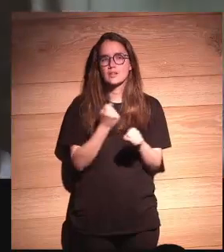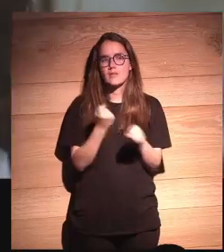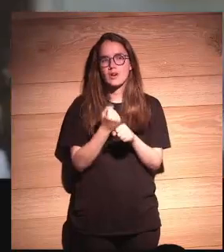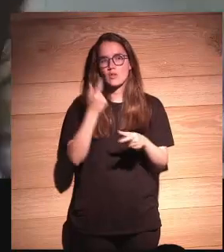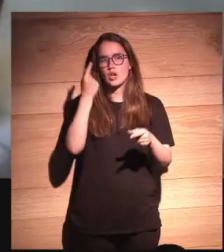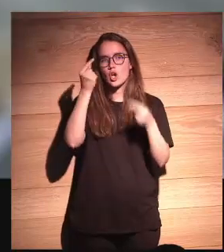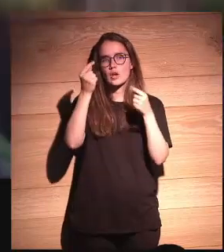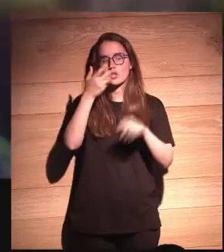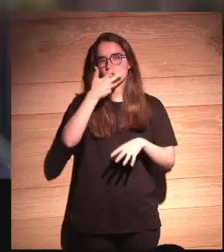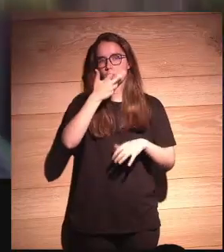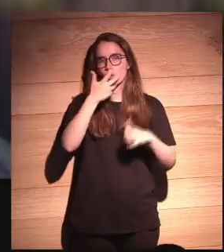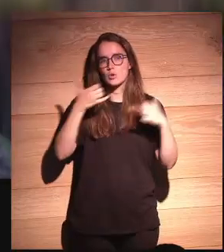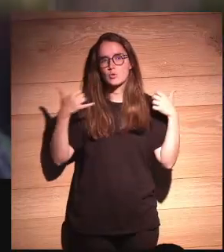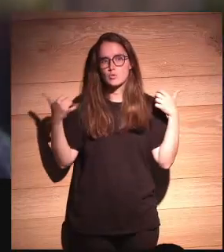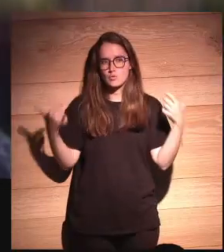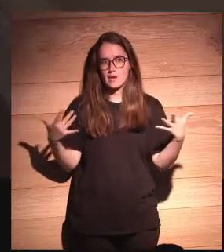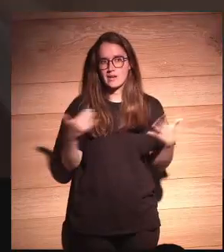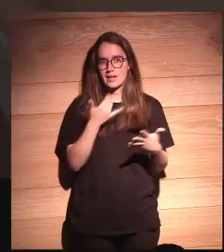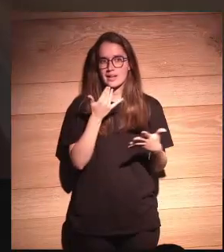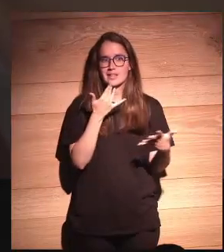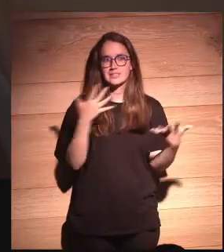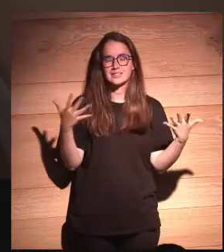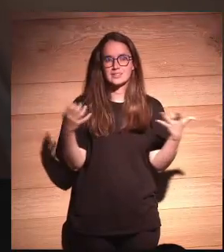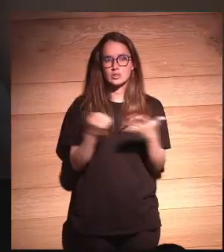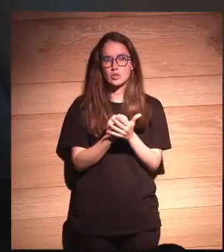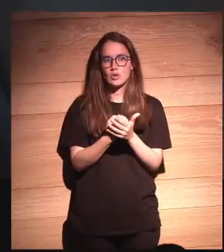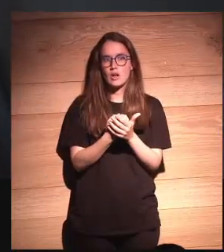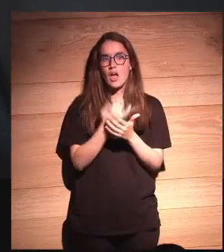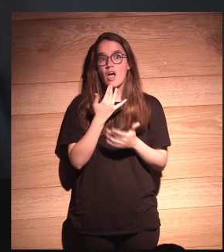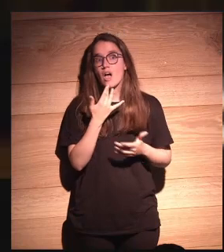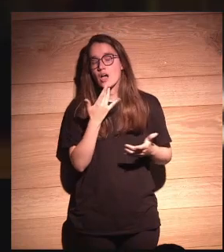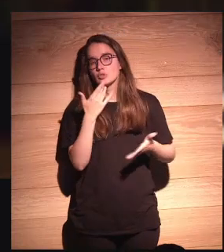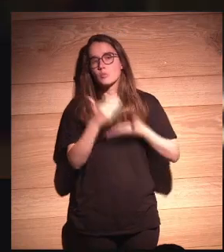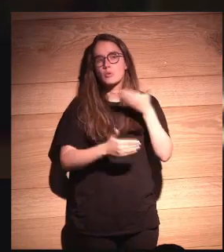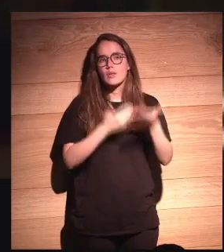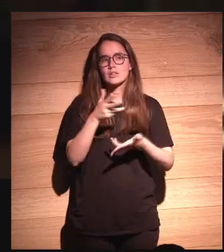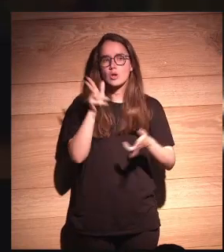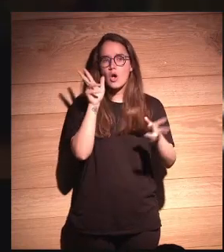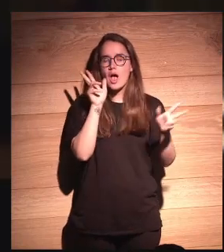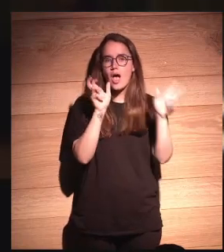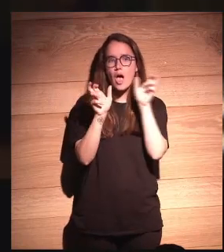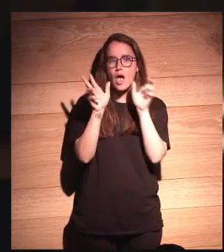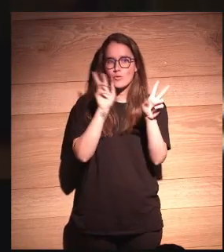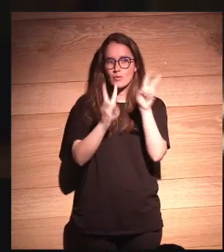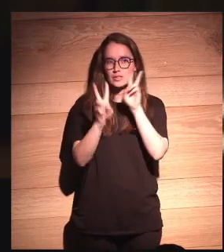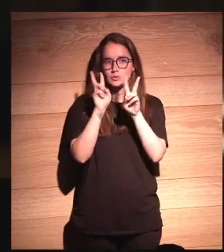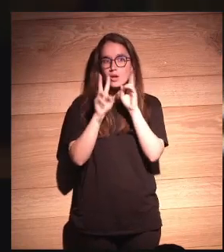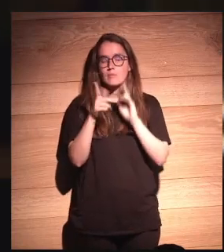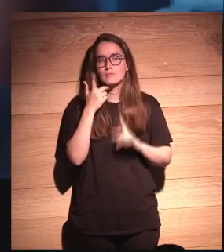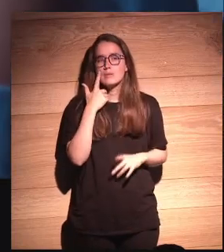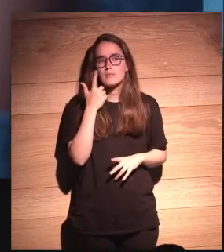la corrección de color. Casi todo el mundo lo tiene ahí en la nube de... es una parte del proceso audiovisual. Vamos a ver si